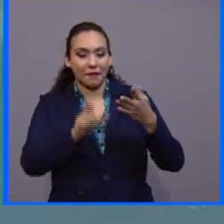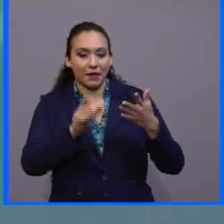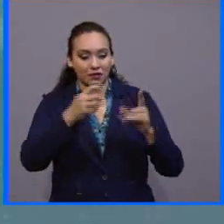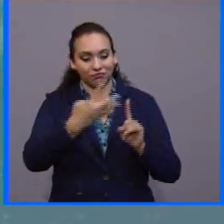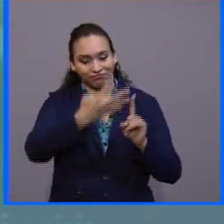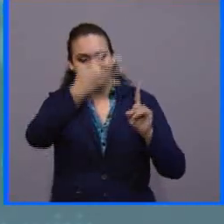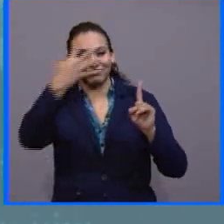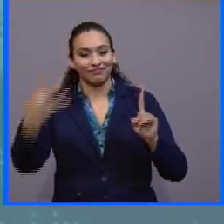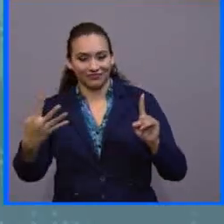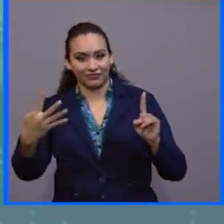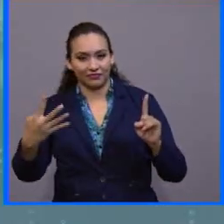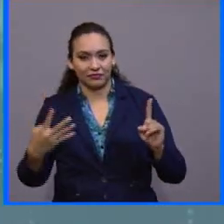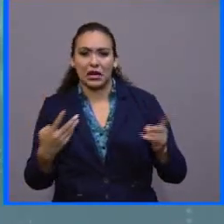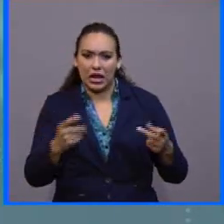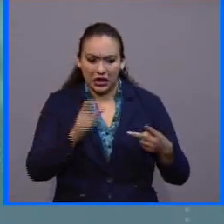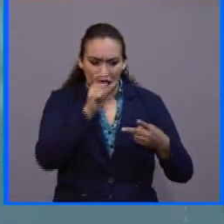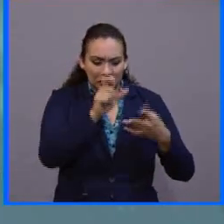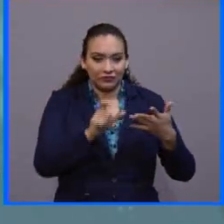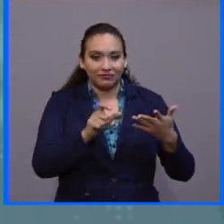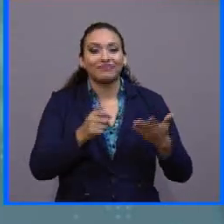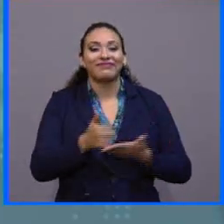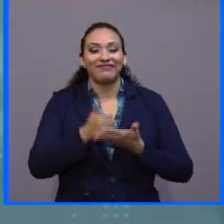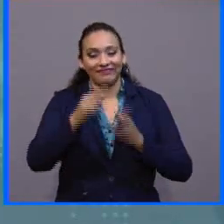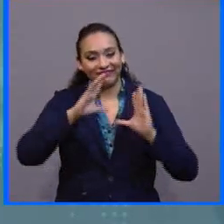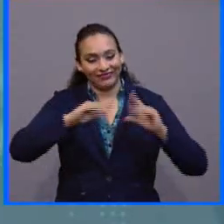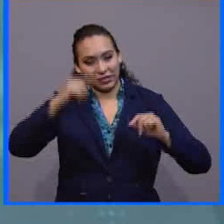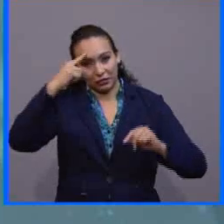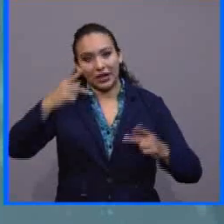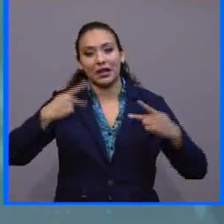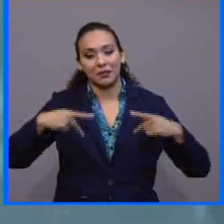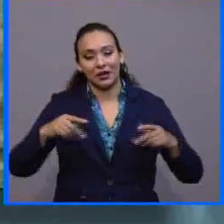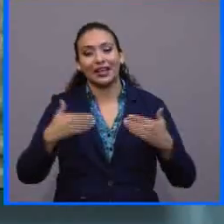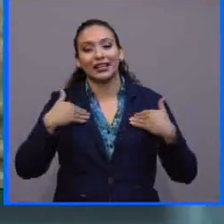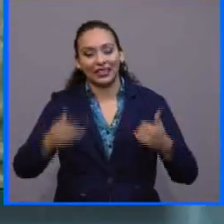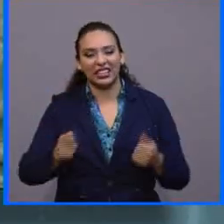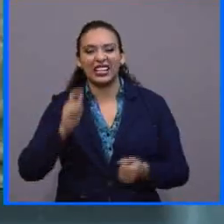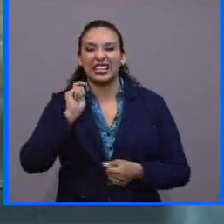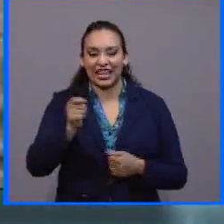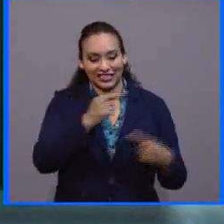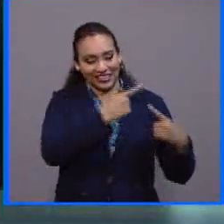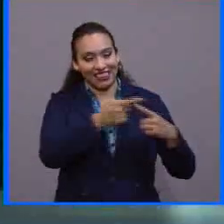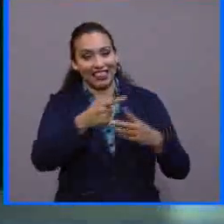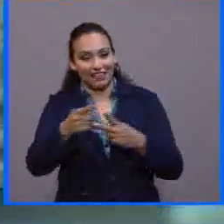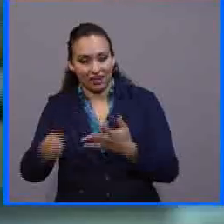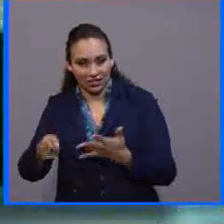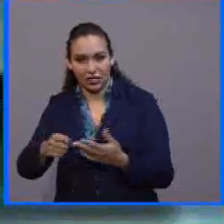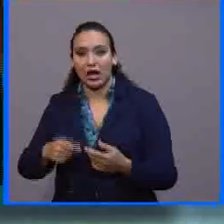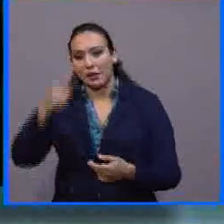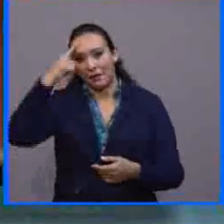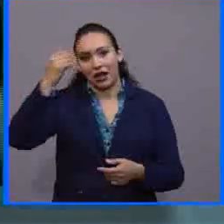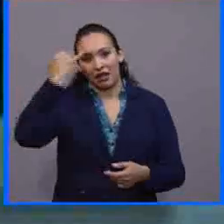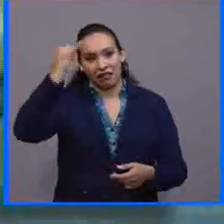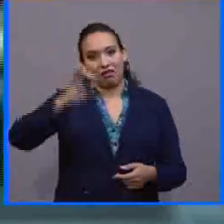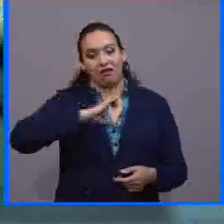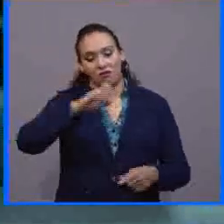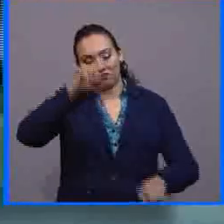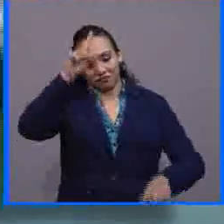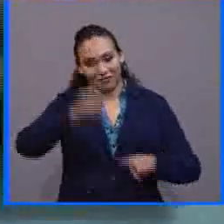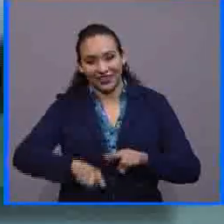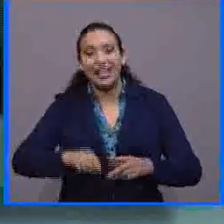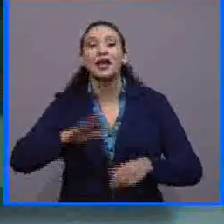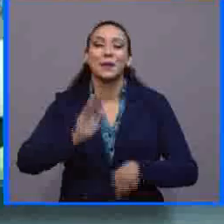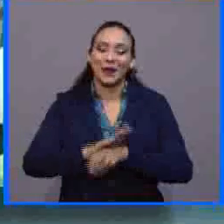LGBTIQ+, con el que busca comprender a la diversidad como primer paso para erradicar prejuicios y fomentar una sociedad